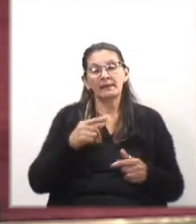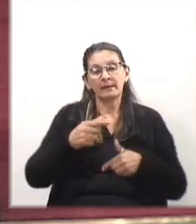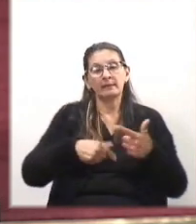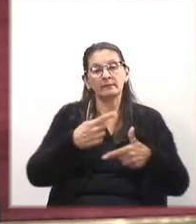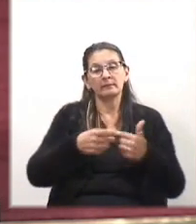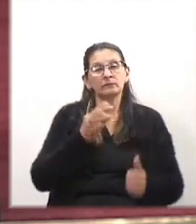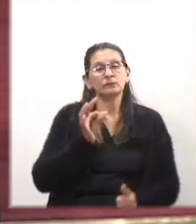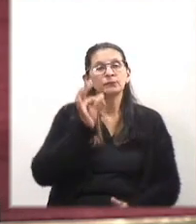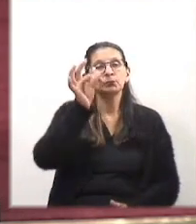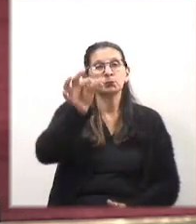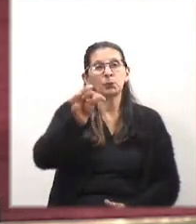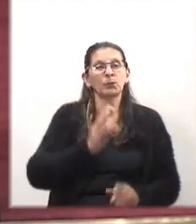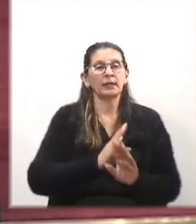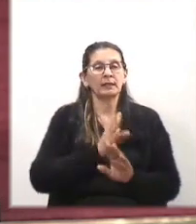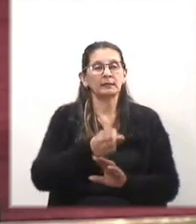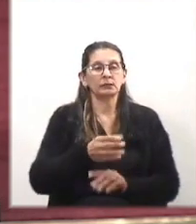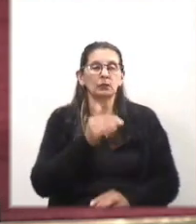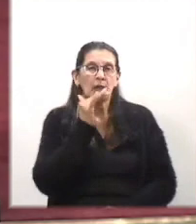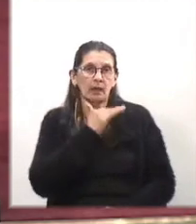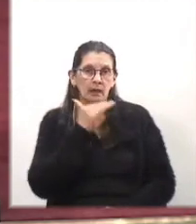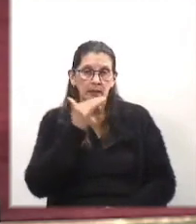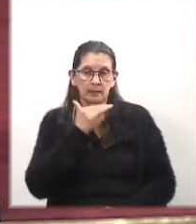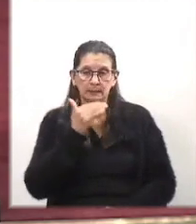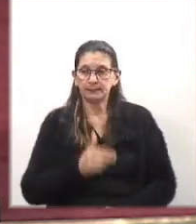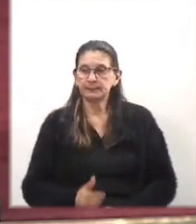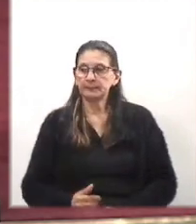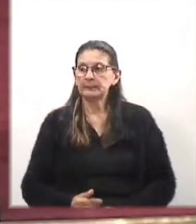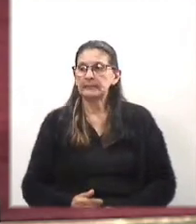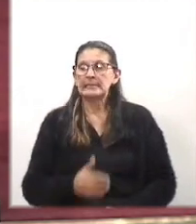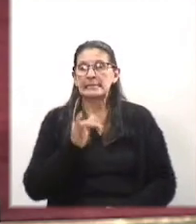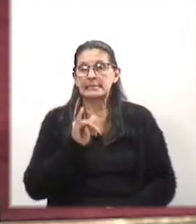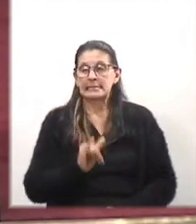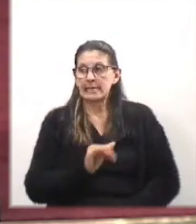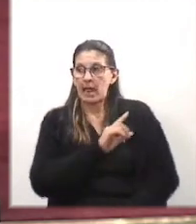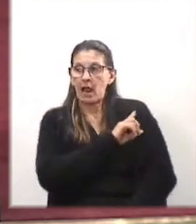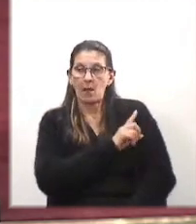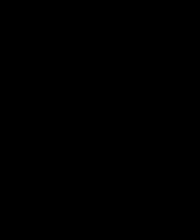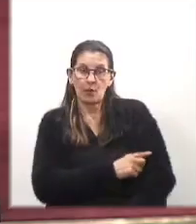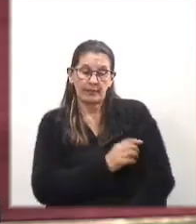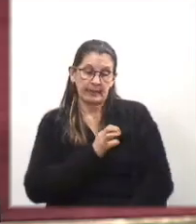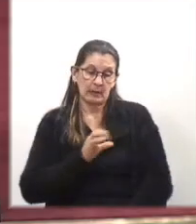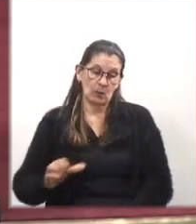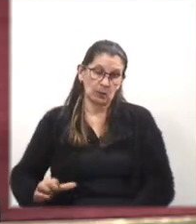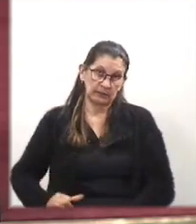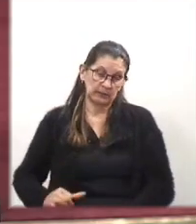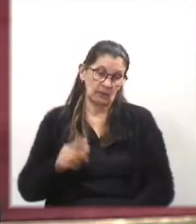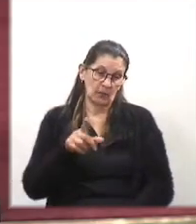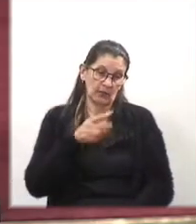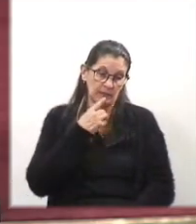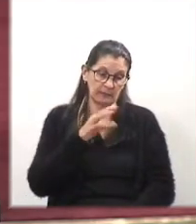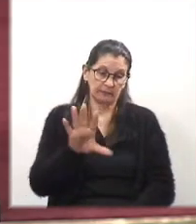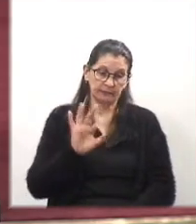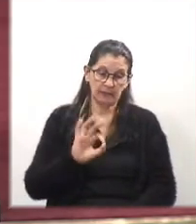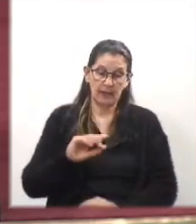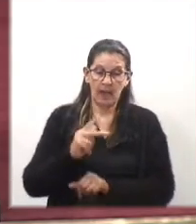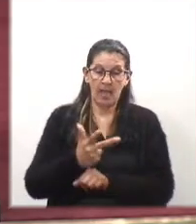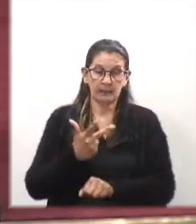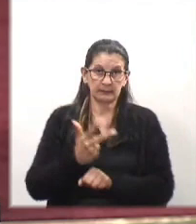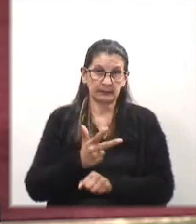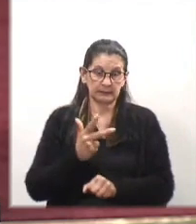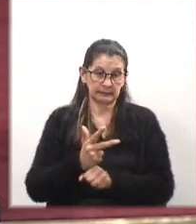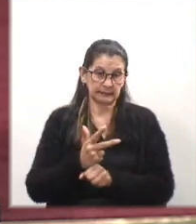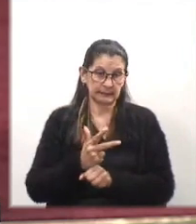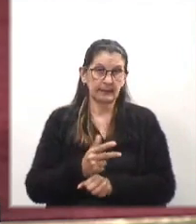generación de futuros ingresos a la caja. Si bien el Poder Ejecutivo optó bajar a la tercera categoría, al tercer nivel